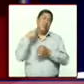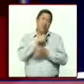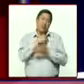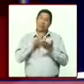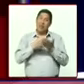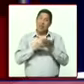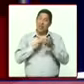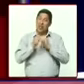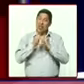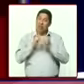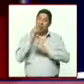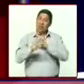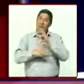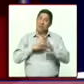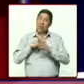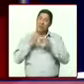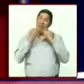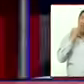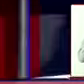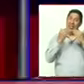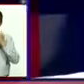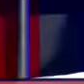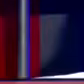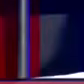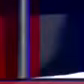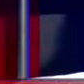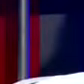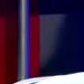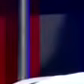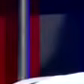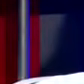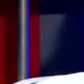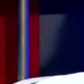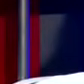estas eliminatorias al Mundial. Gracias, Walter, contigo más adelante.